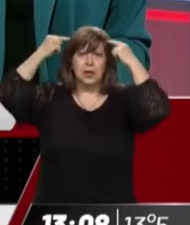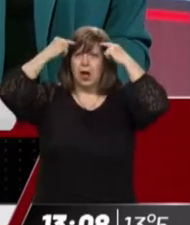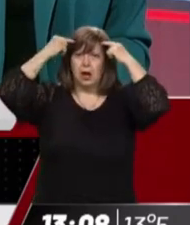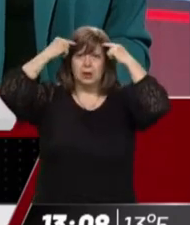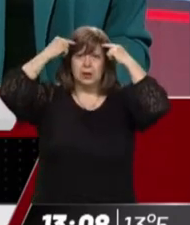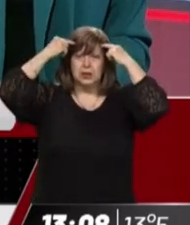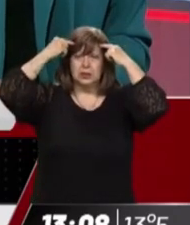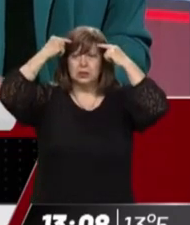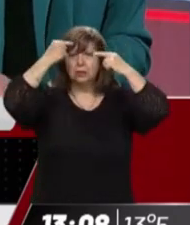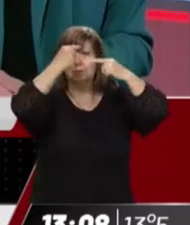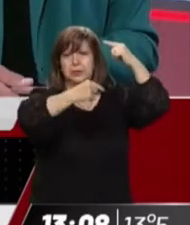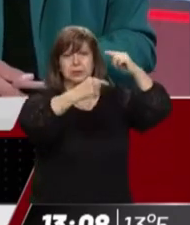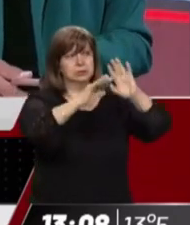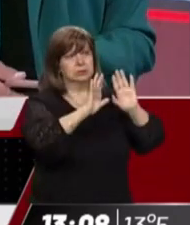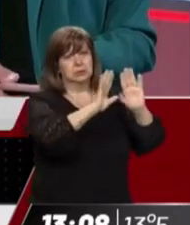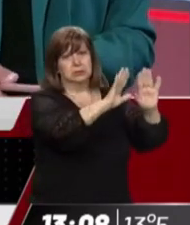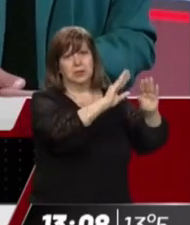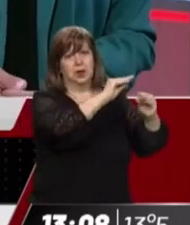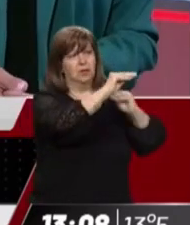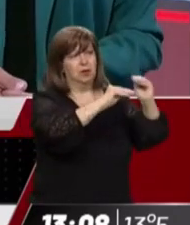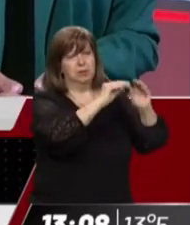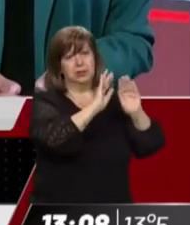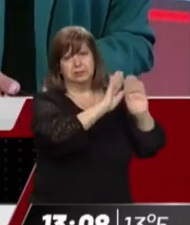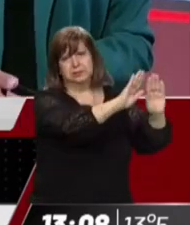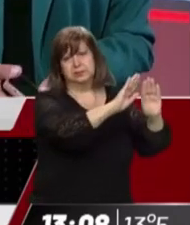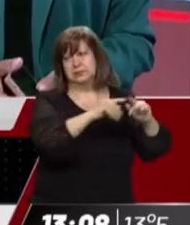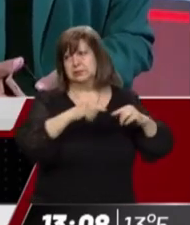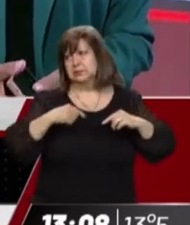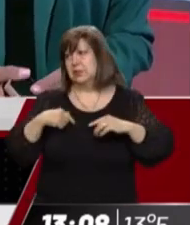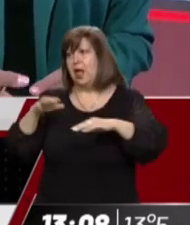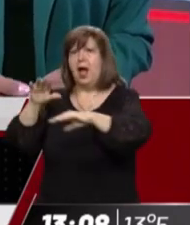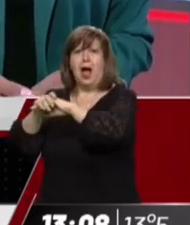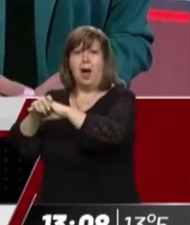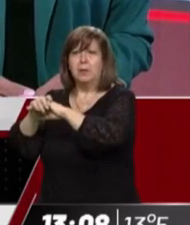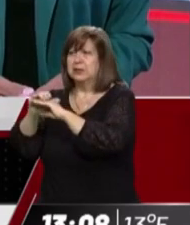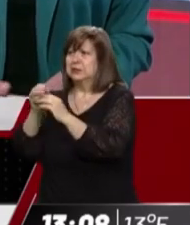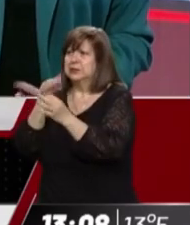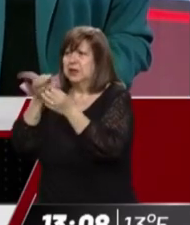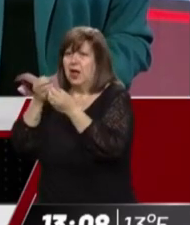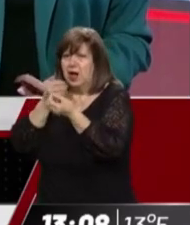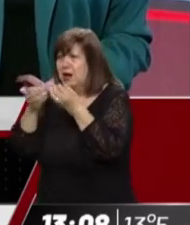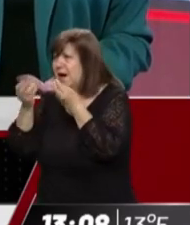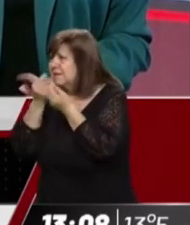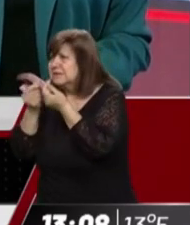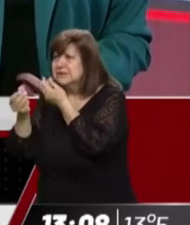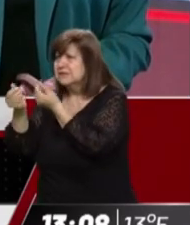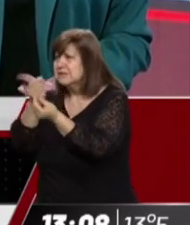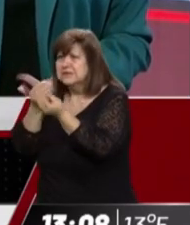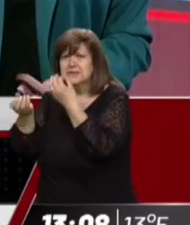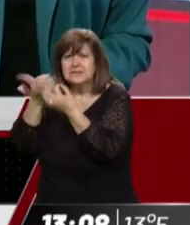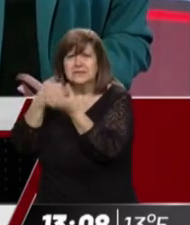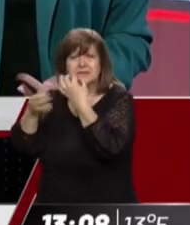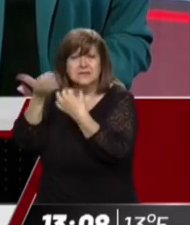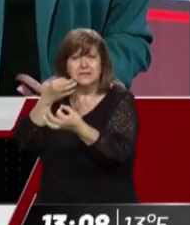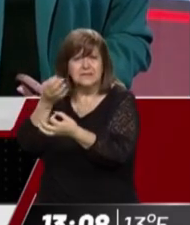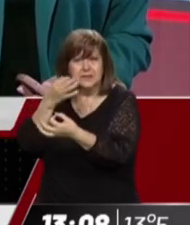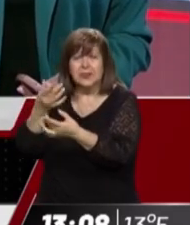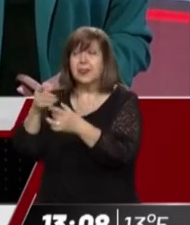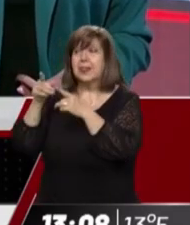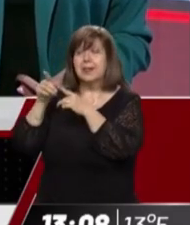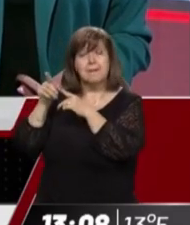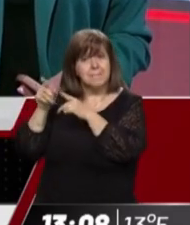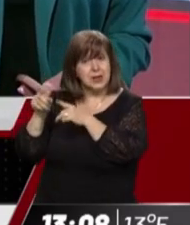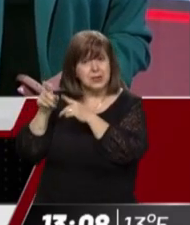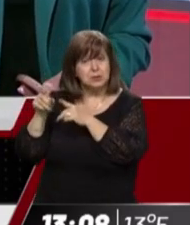vos, se termina aislando y termina perdiéndolo todo. Además, me parece, y es importante señalar esto, ¿no? Para no estigmatizar,